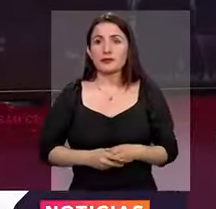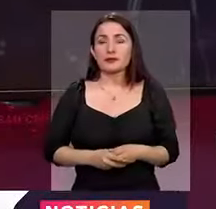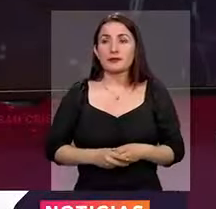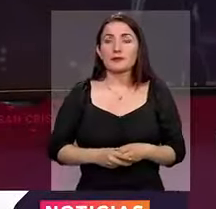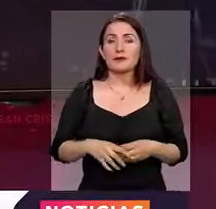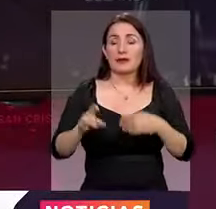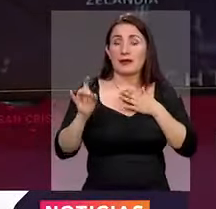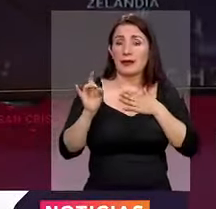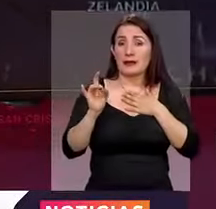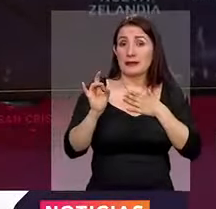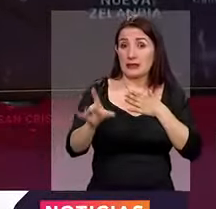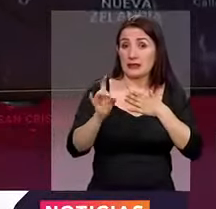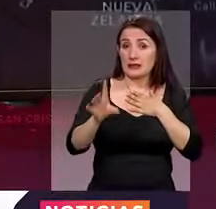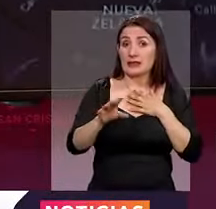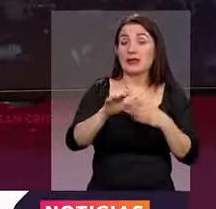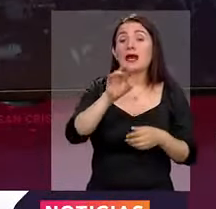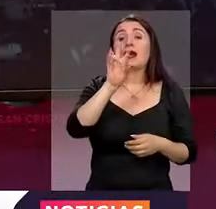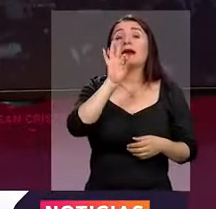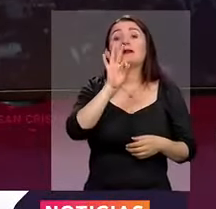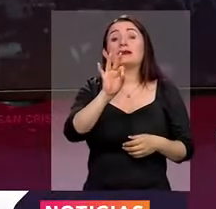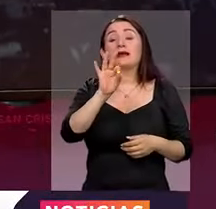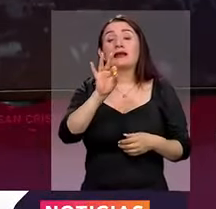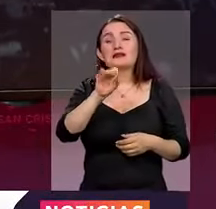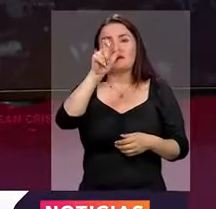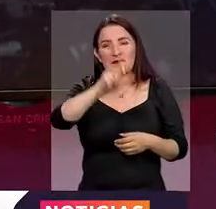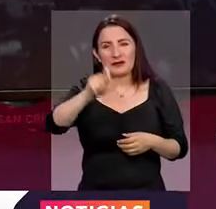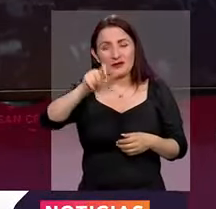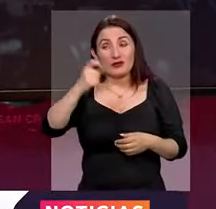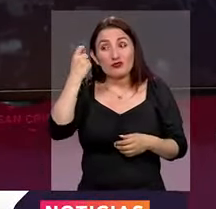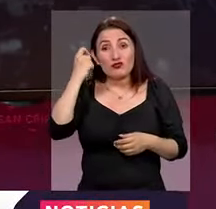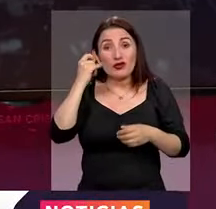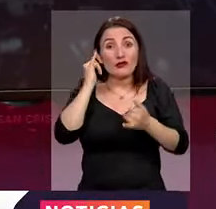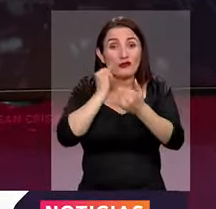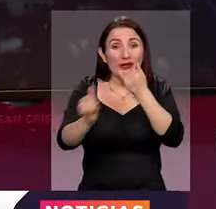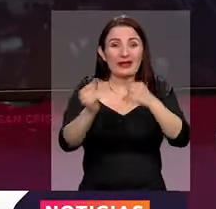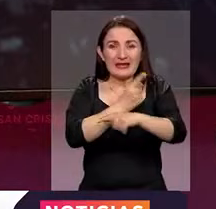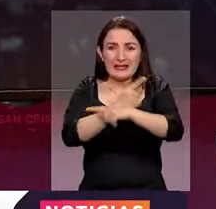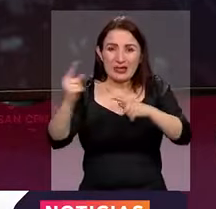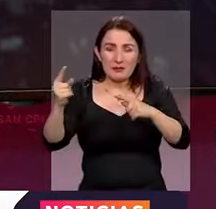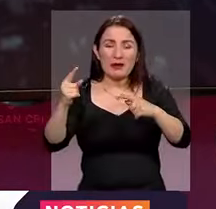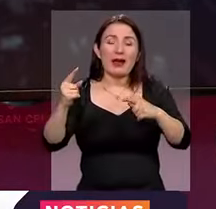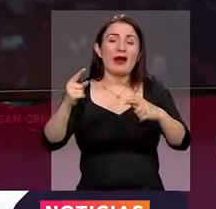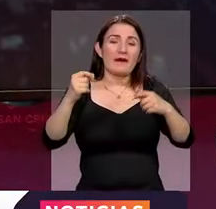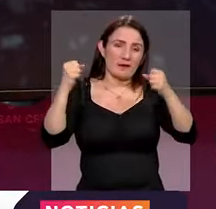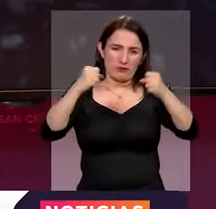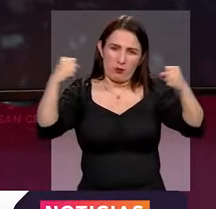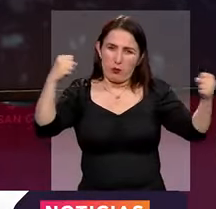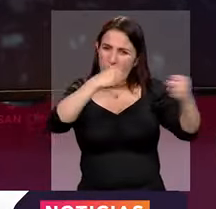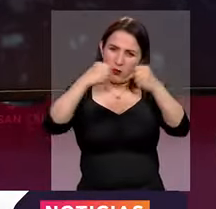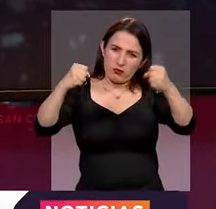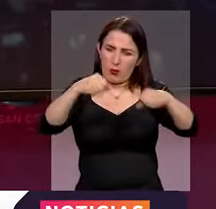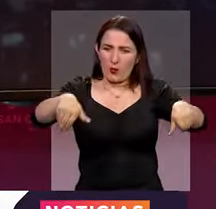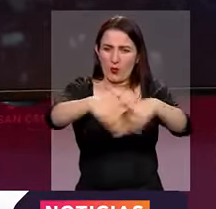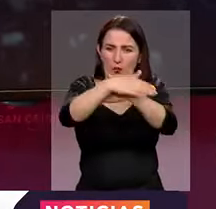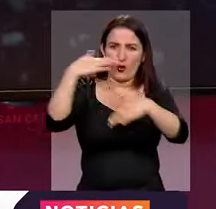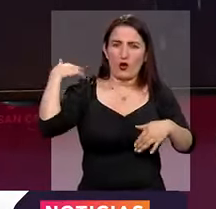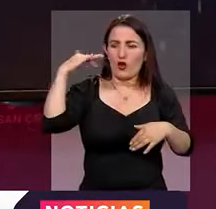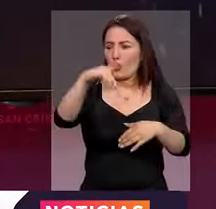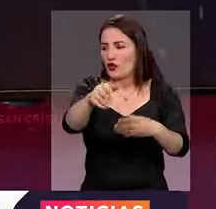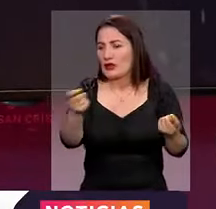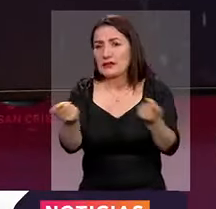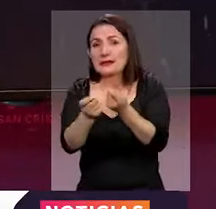Y en Chía fueron dados de alta 3 hinchas involucrados en la riña de este fin de semana ocasionada por aficionados en la vía Cota que conduce al municipio